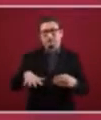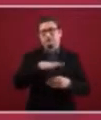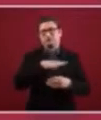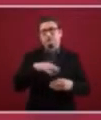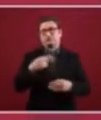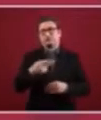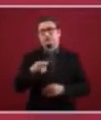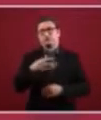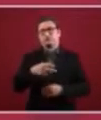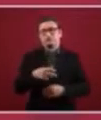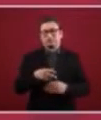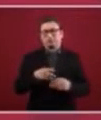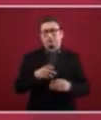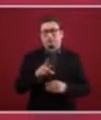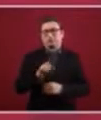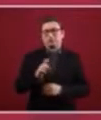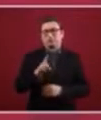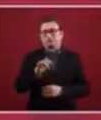¿A dónde